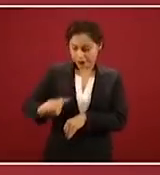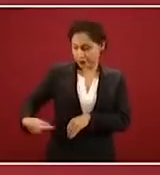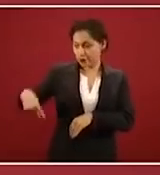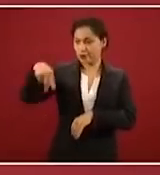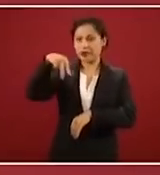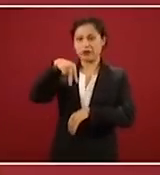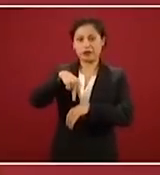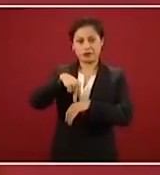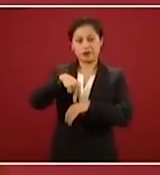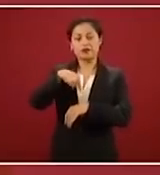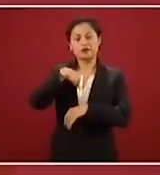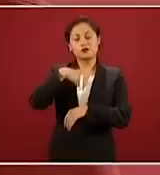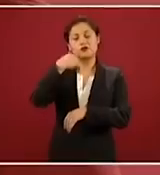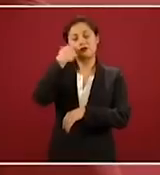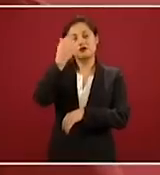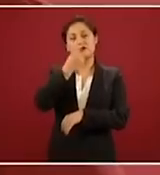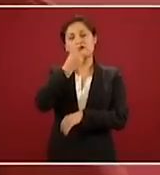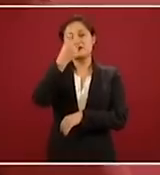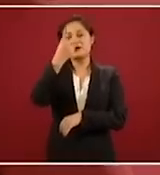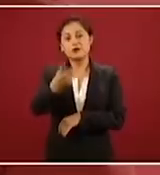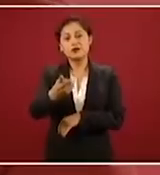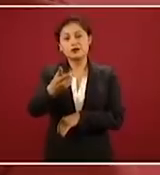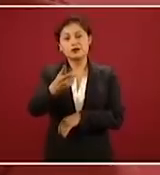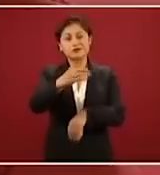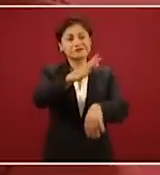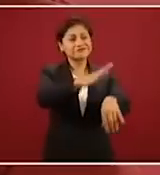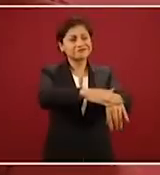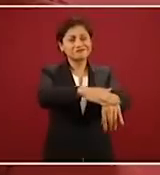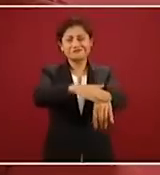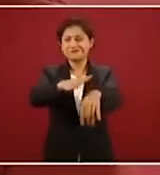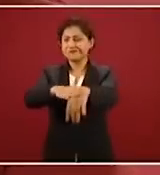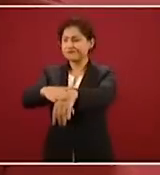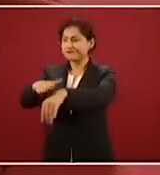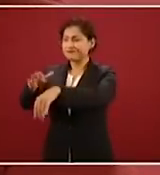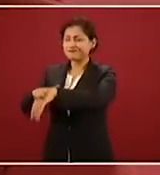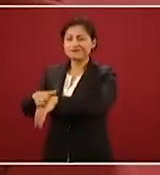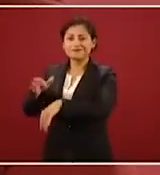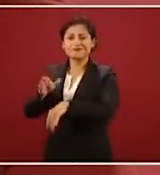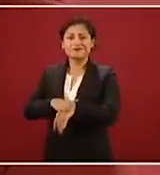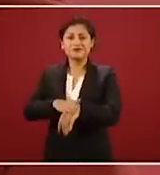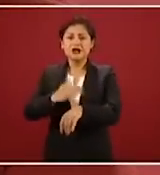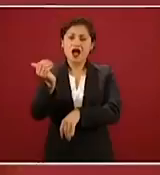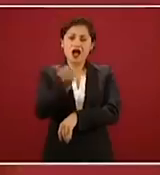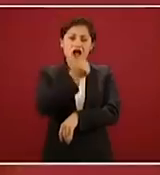para decirles a todos los estudiantes del país